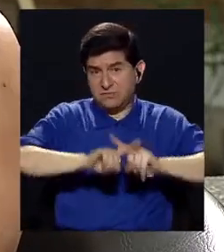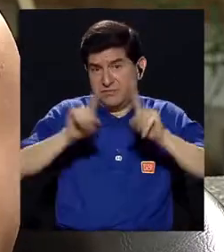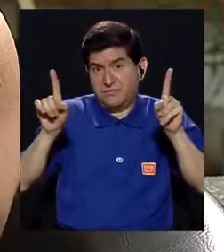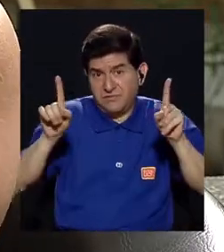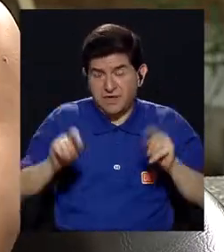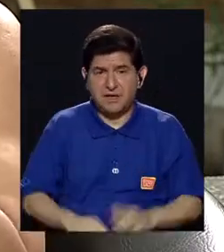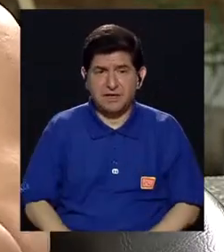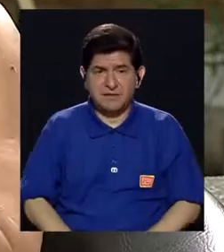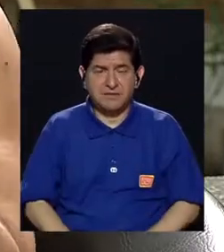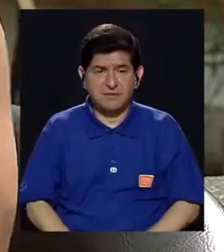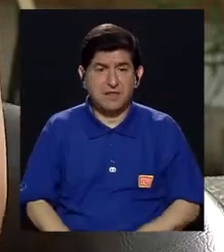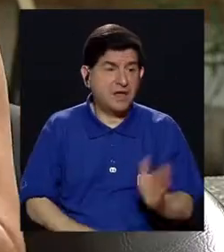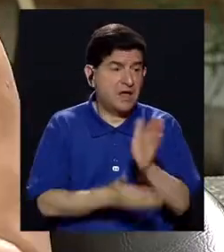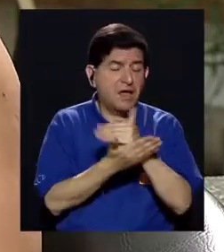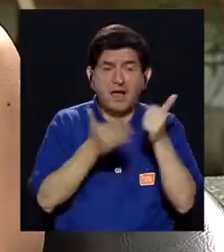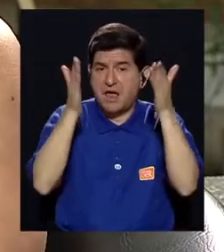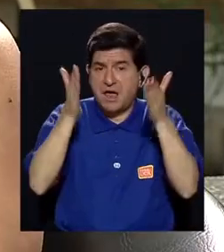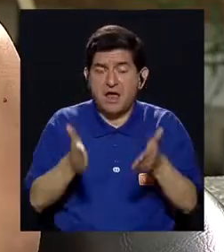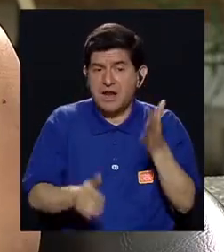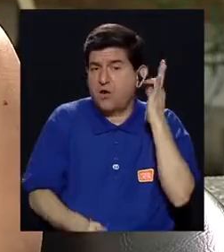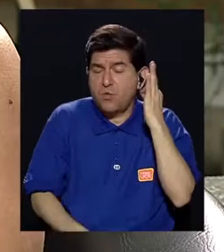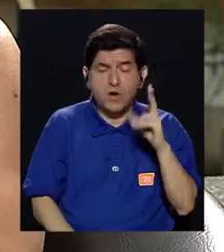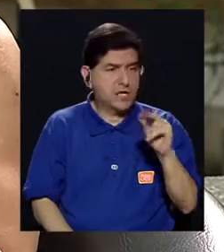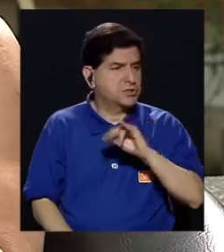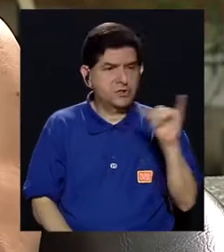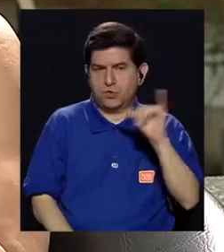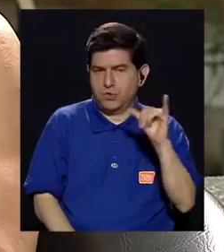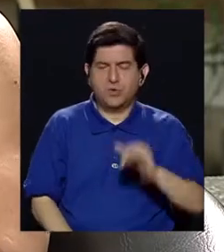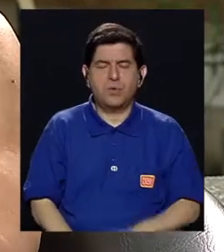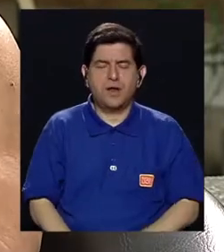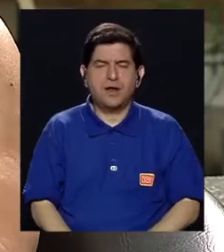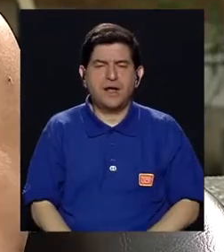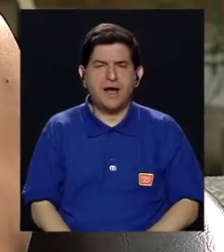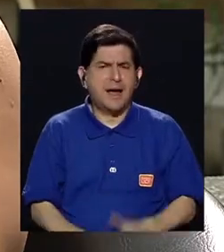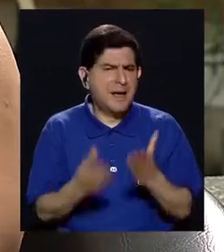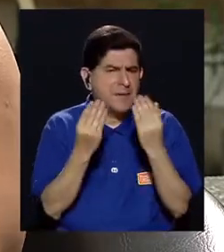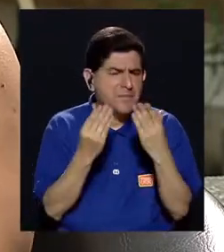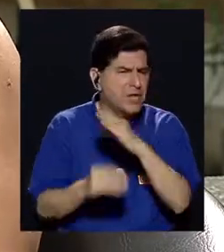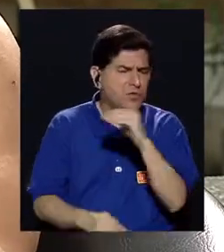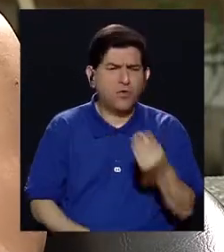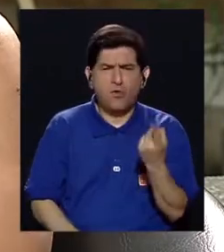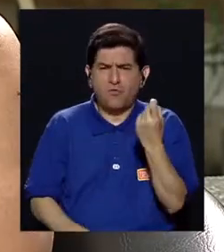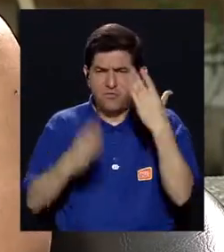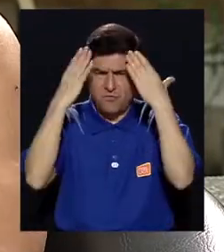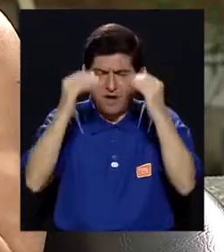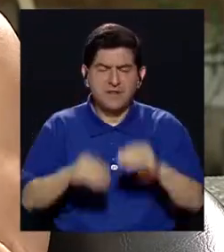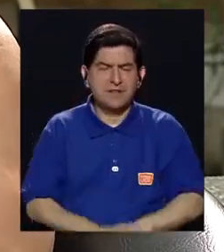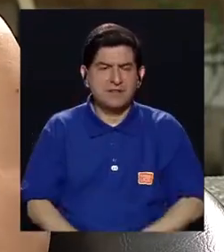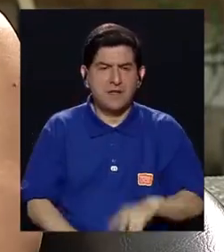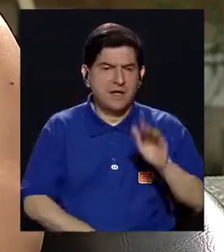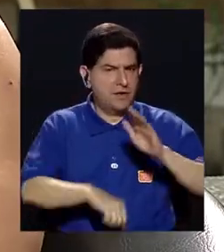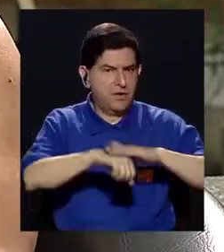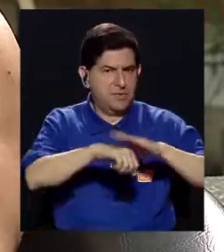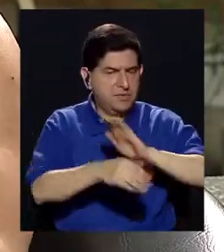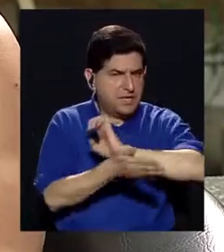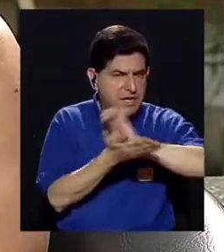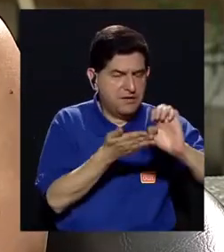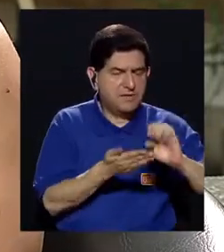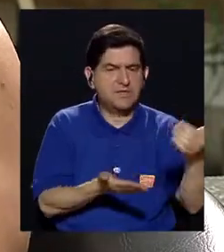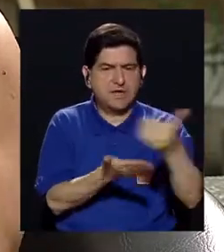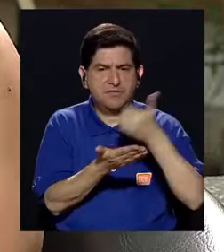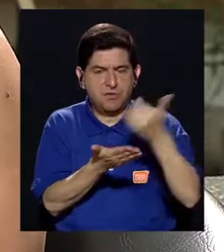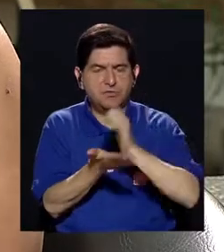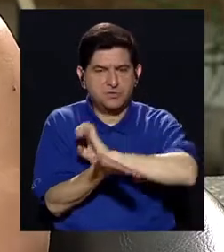de una forma, en muchas no va a reaccionar de esa forma. Entonces, que no dejemos que el miedo y la desinformación evite buscar